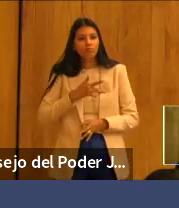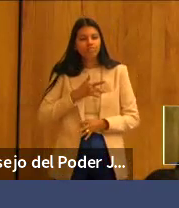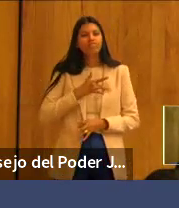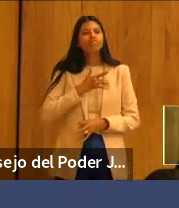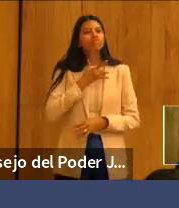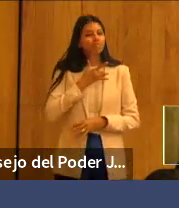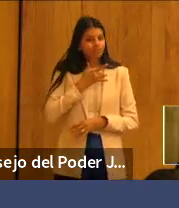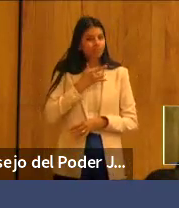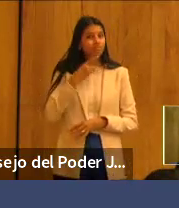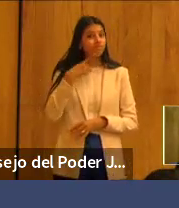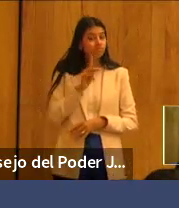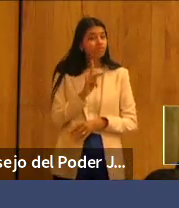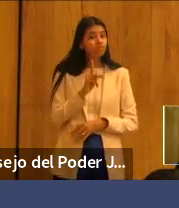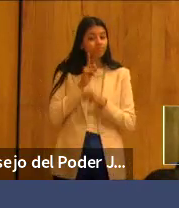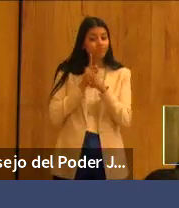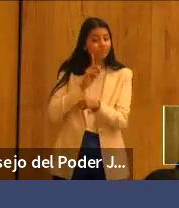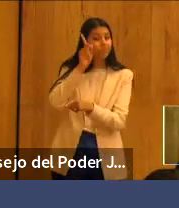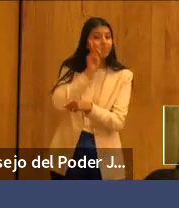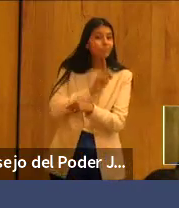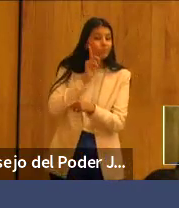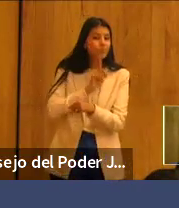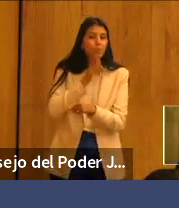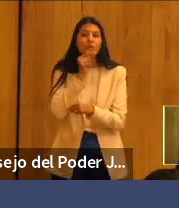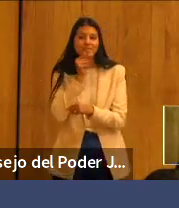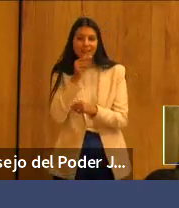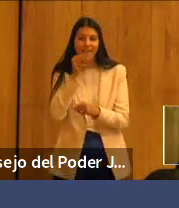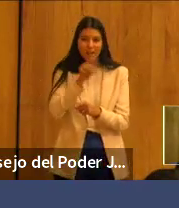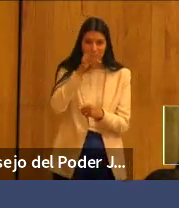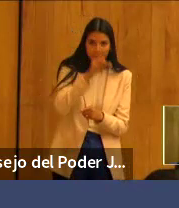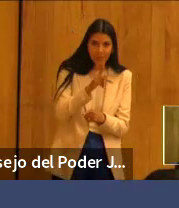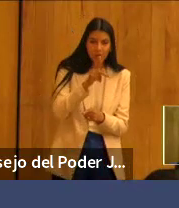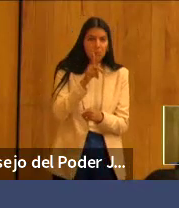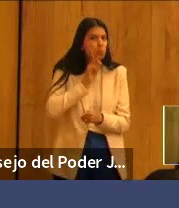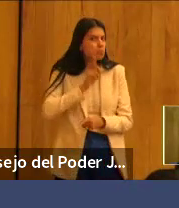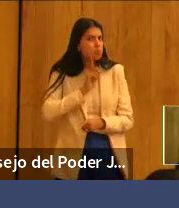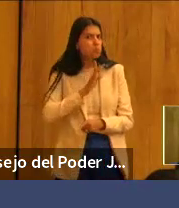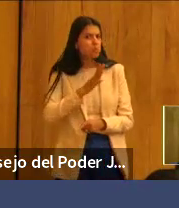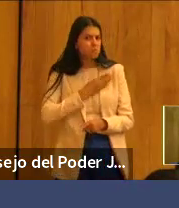Pero una mujer, una Ministerio Público mujer, o de la...